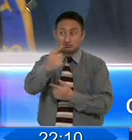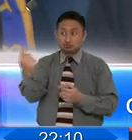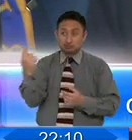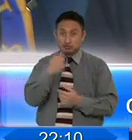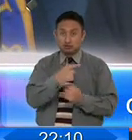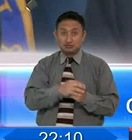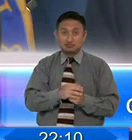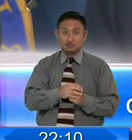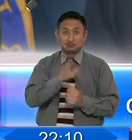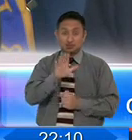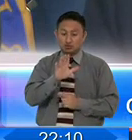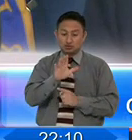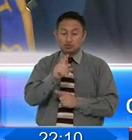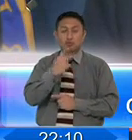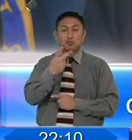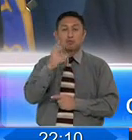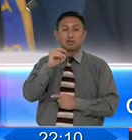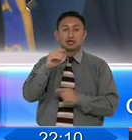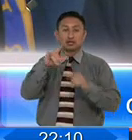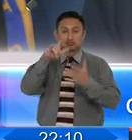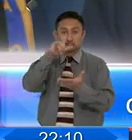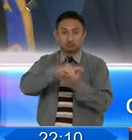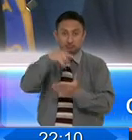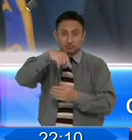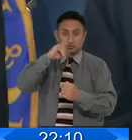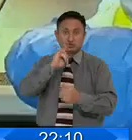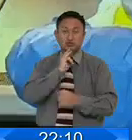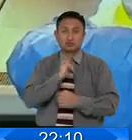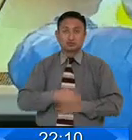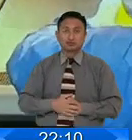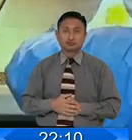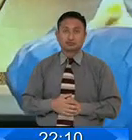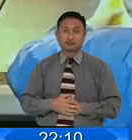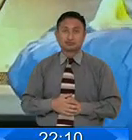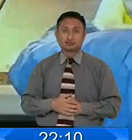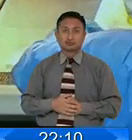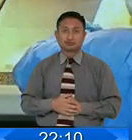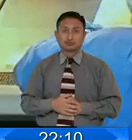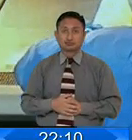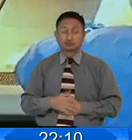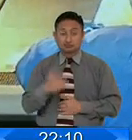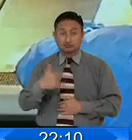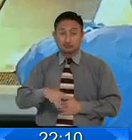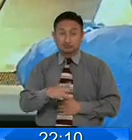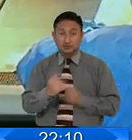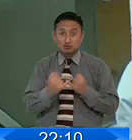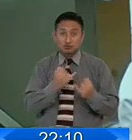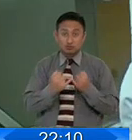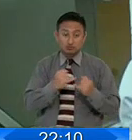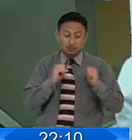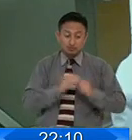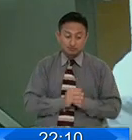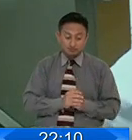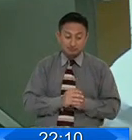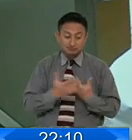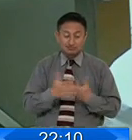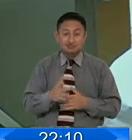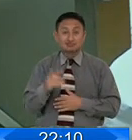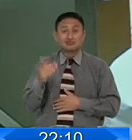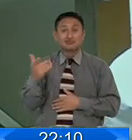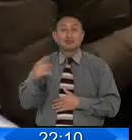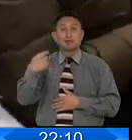20 aeropuertos en los Estados Unidos. Mientras se desarrolla la cura para el virus, que lleva más de un centenar de